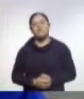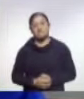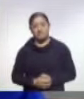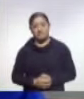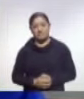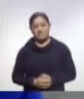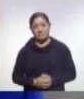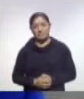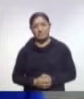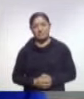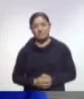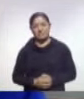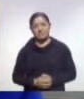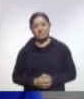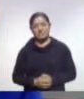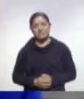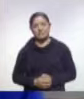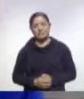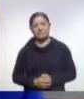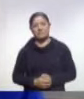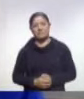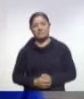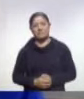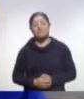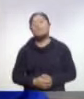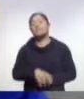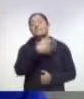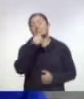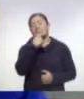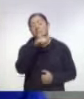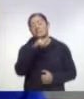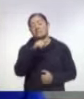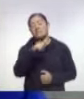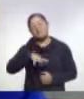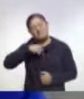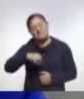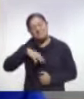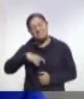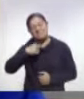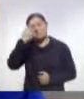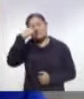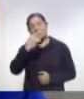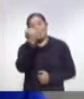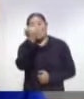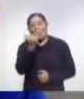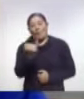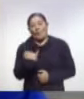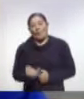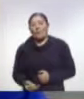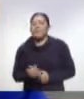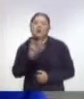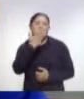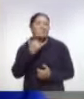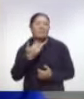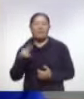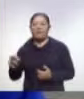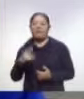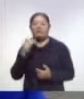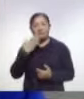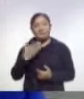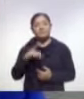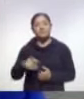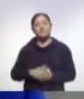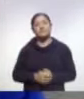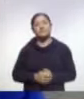Doris Camarena lo había intentado todo para adelgazar sin obtener resultados. Incluso se había sometido a dos intervenciones menores. La primera para